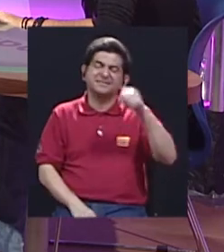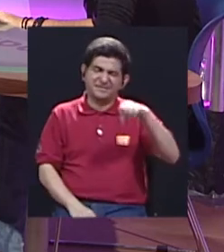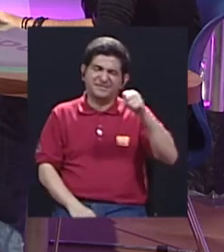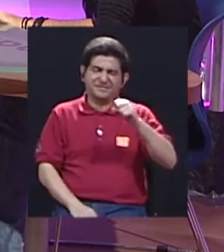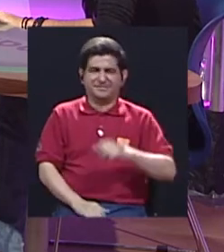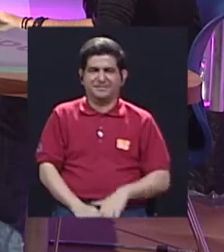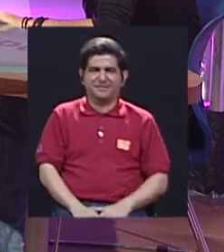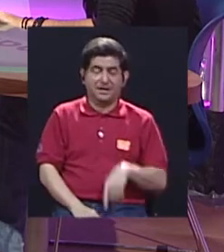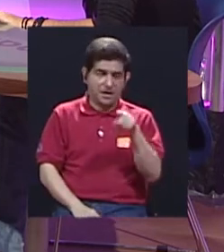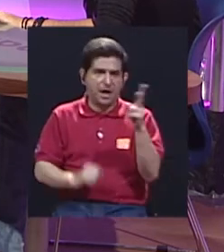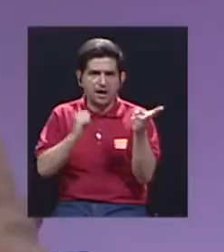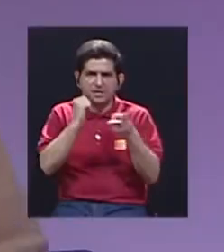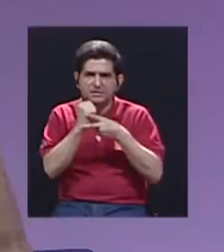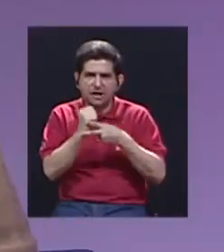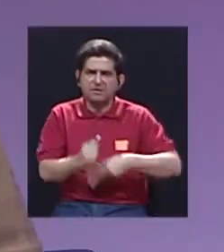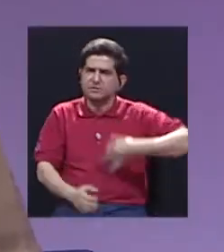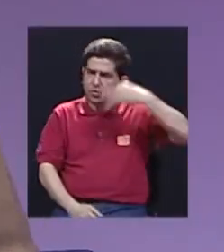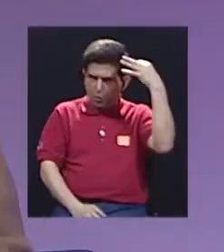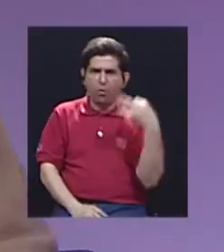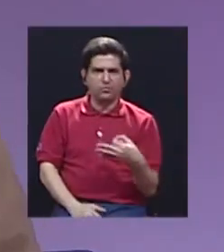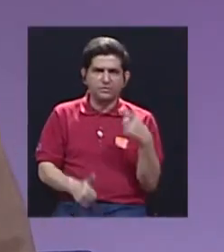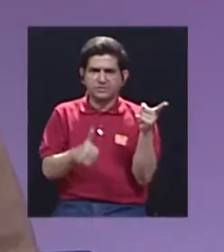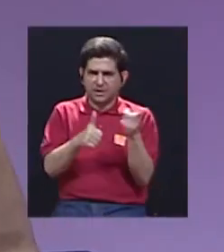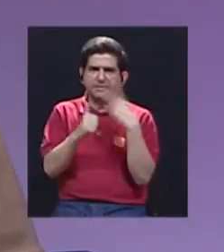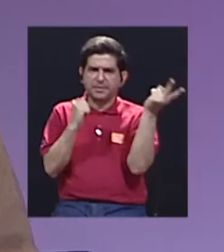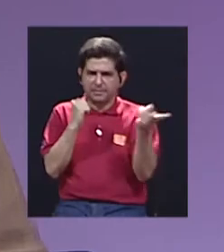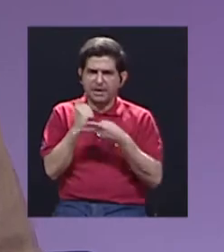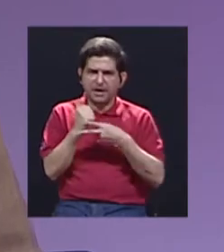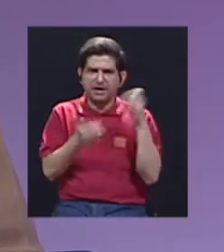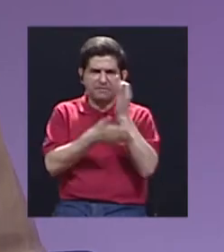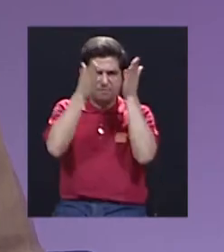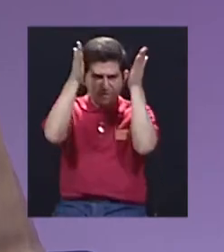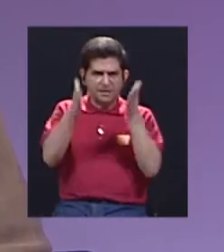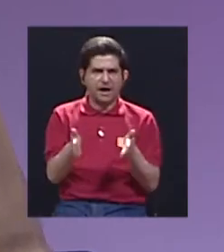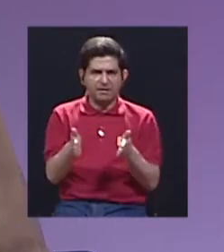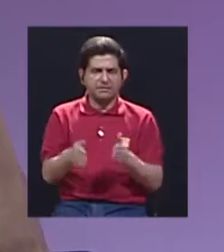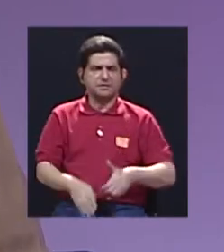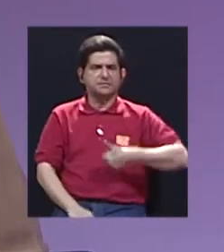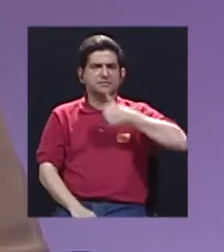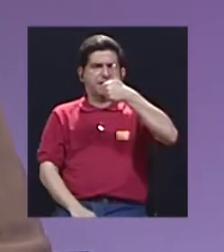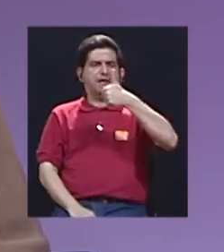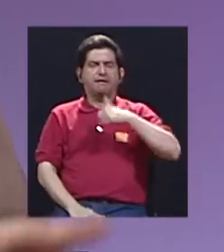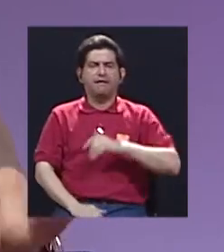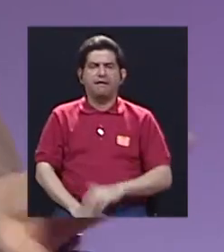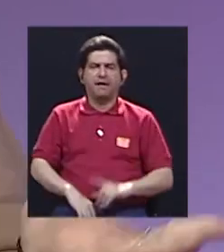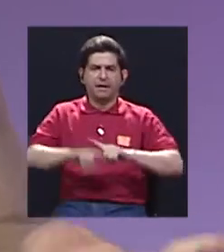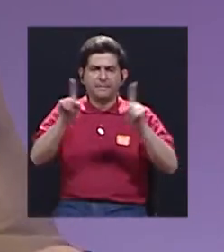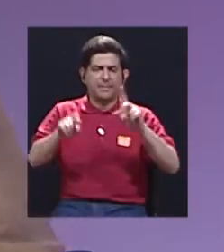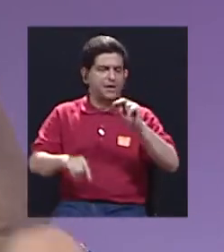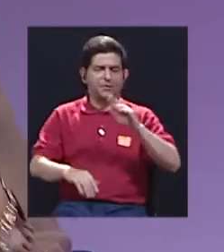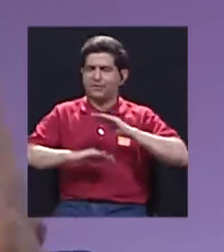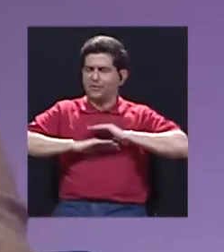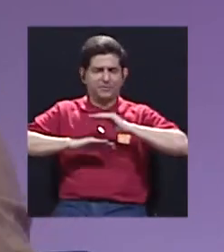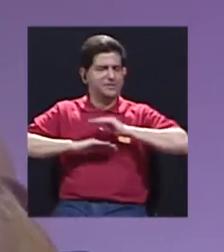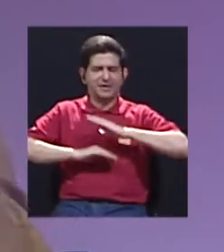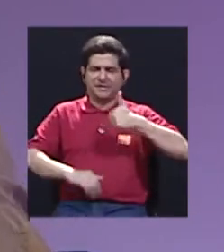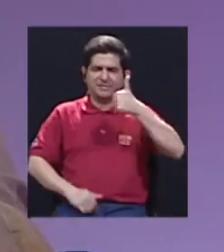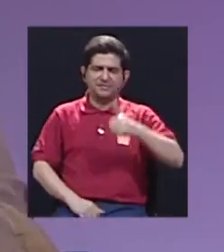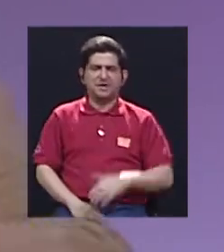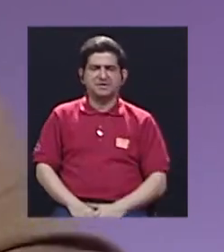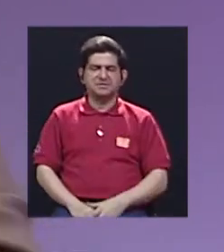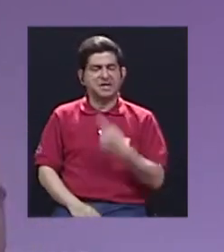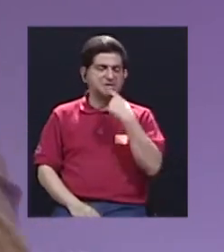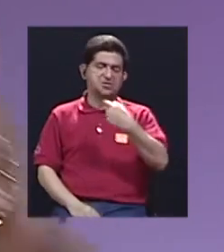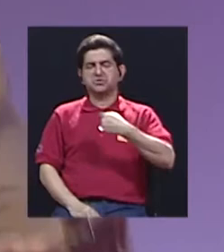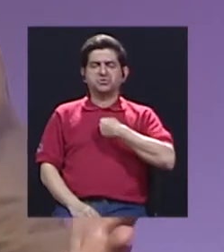comerciales. Esta es oficial y es la primera vez que un artista lo gana. Pero no contenta con ganárselo y quedarse